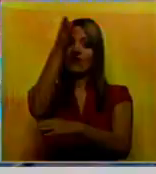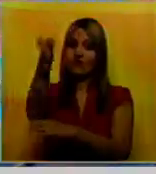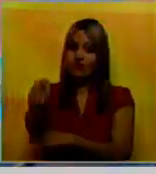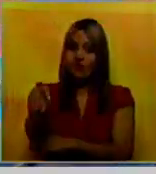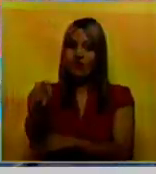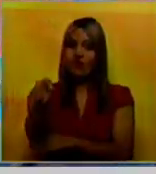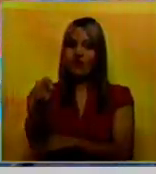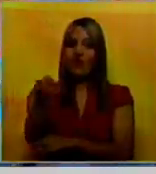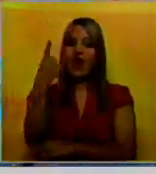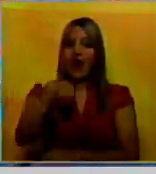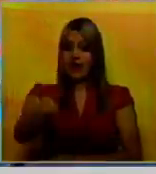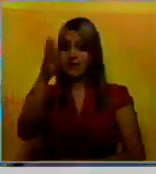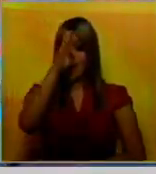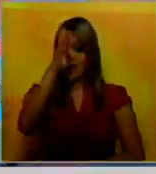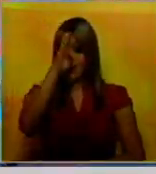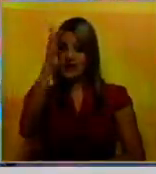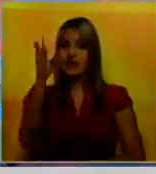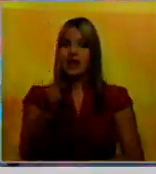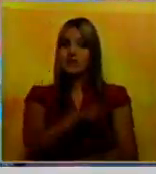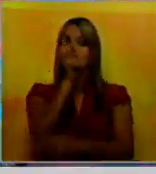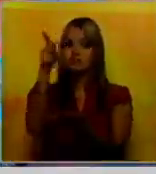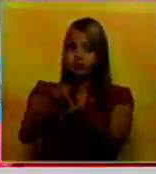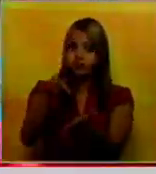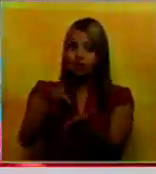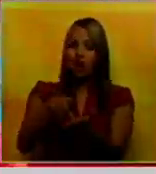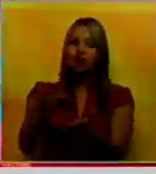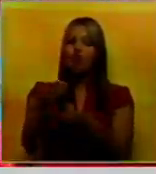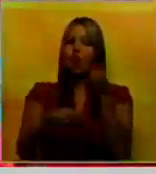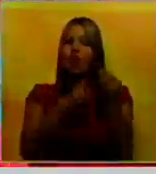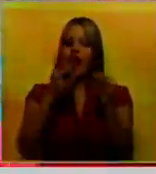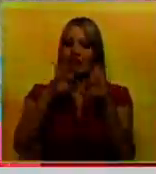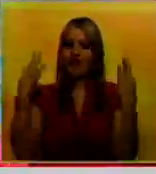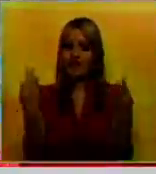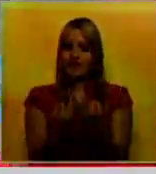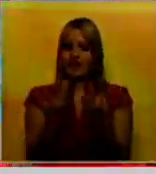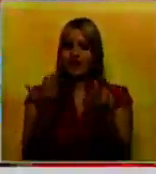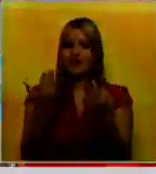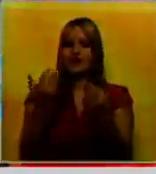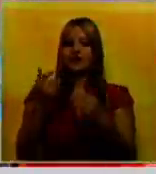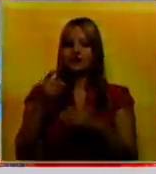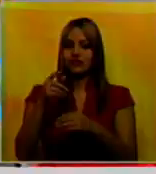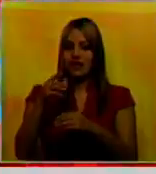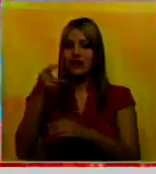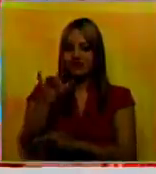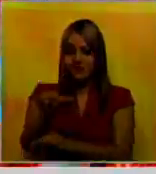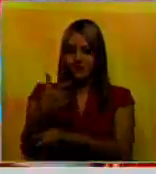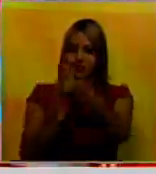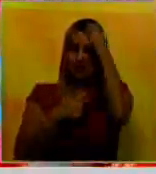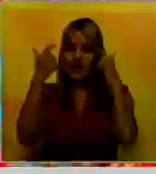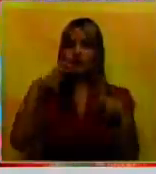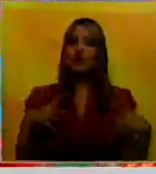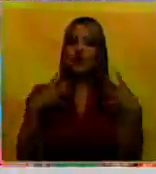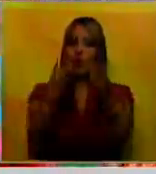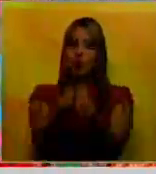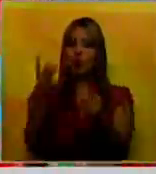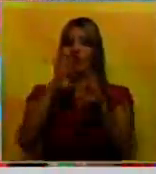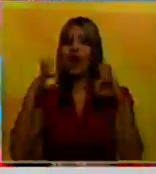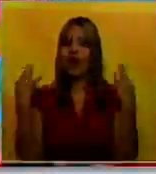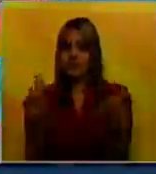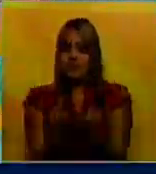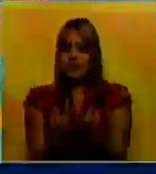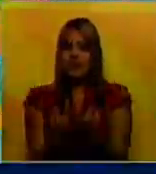en Sabaneta de Barinas. Él asistió a la casa de la familia Chávez. Él estuvo también en compañía de